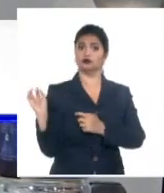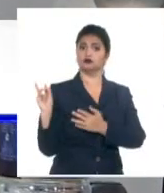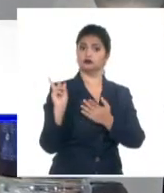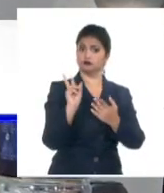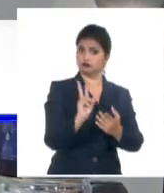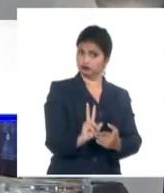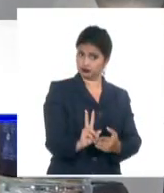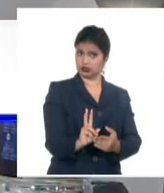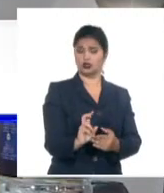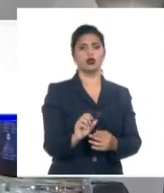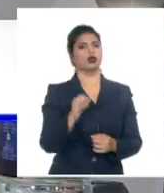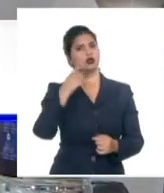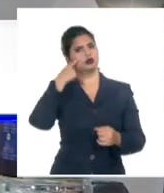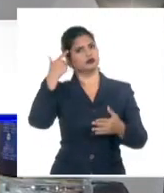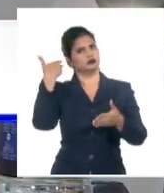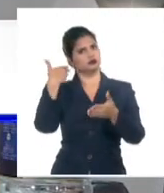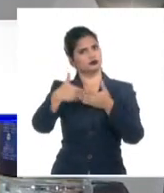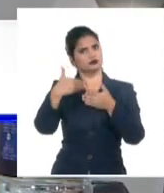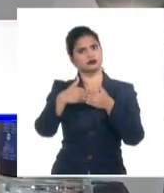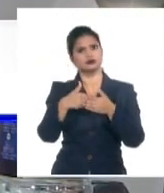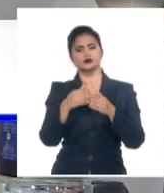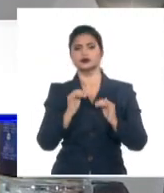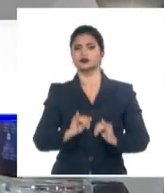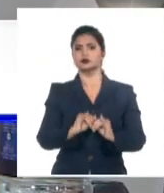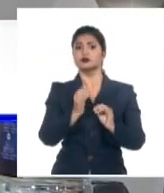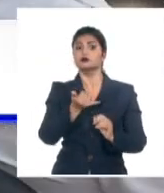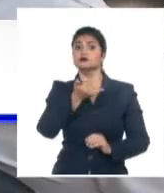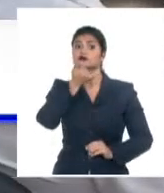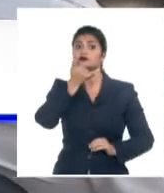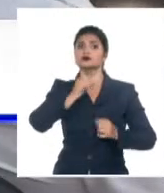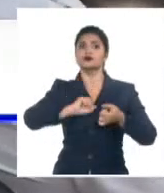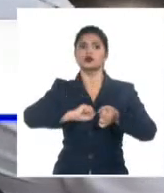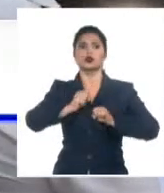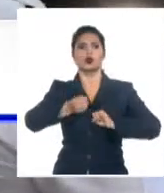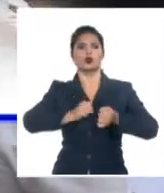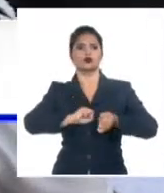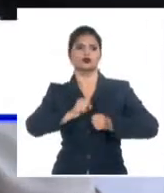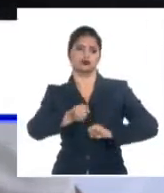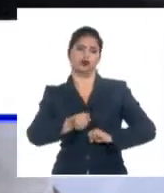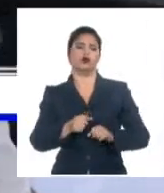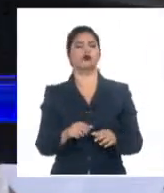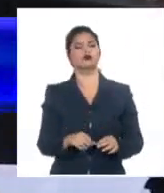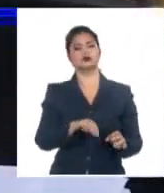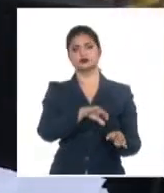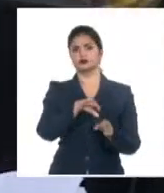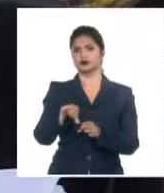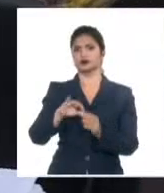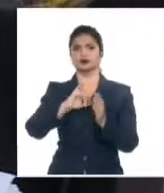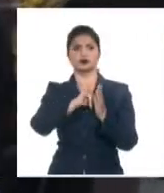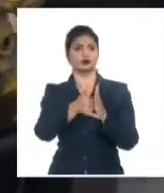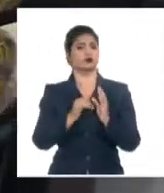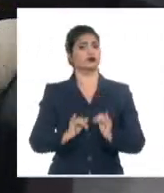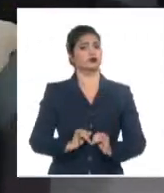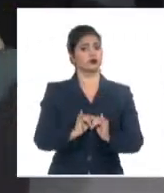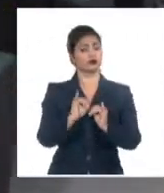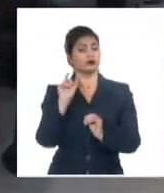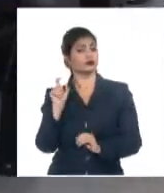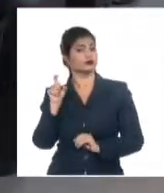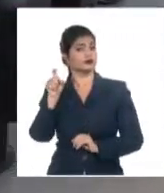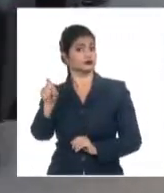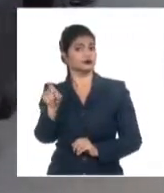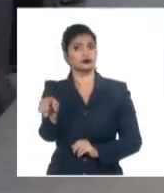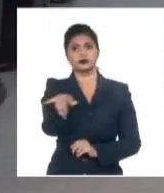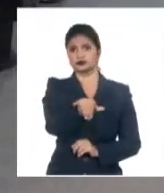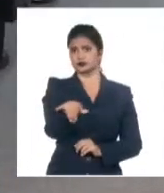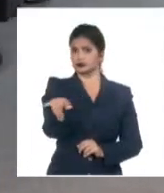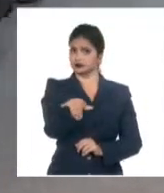permiten evaluar de deficiente el sistema de control implementado. En el proyecto de informe final, igualmente aparece